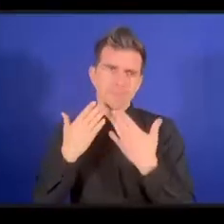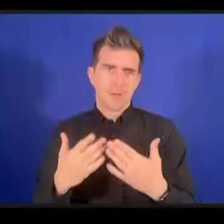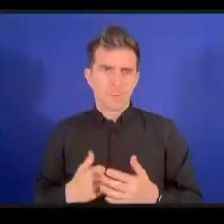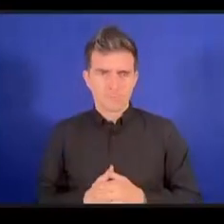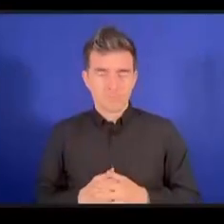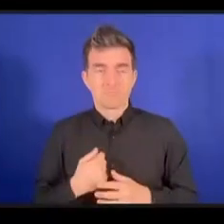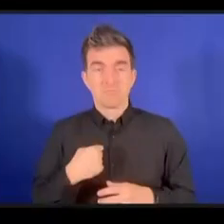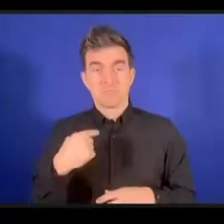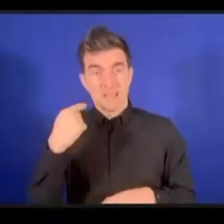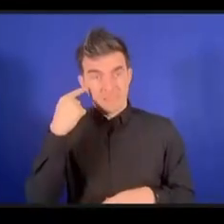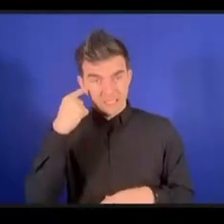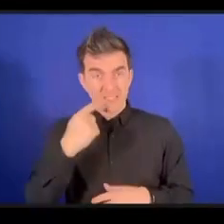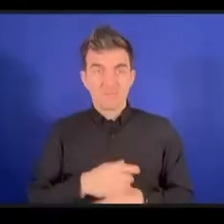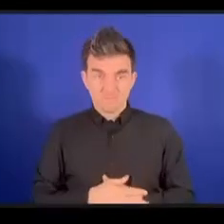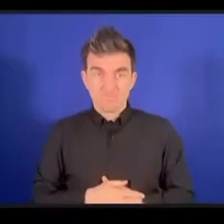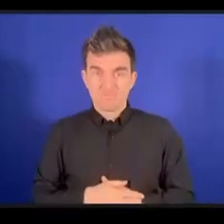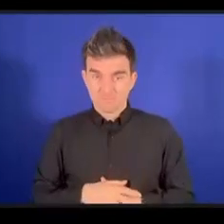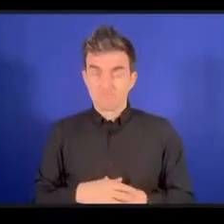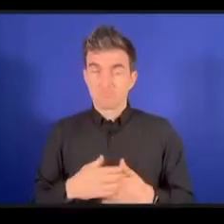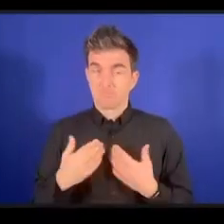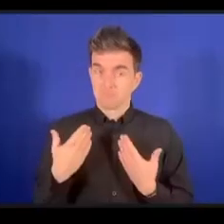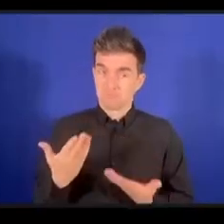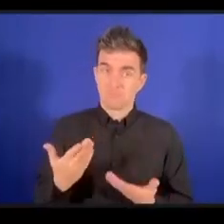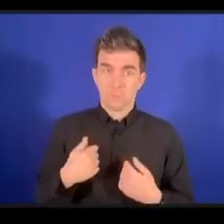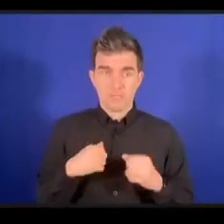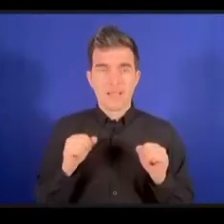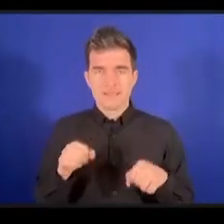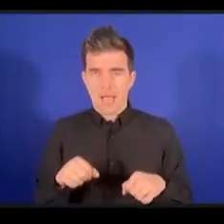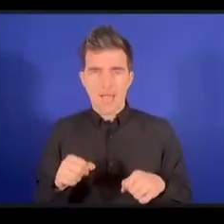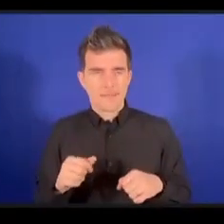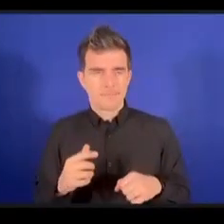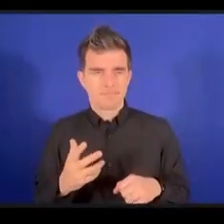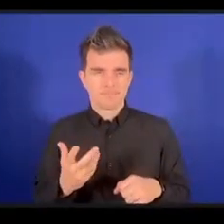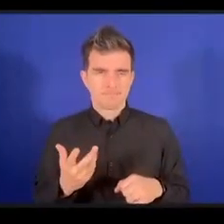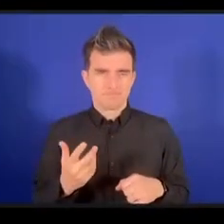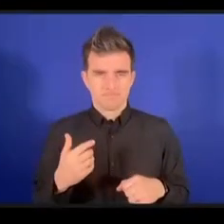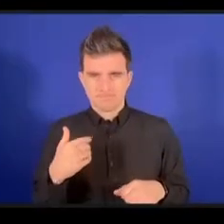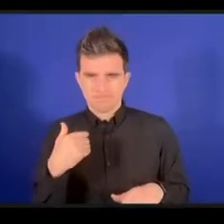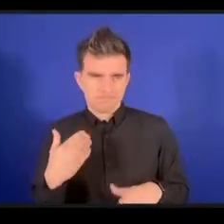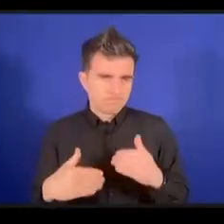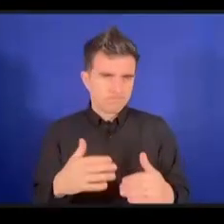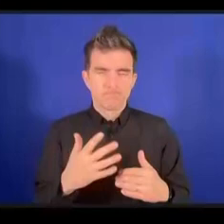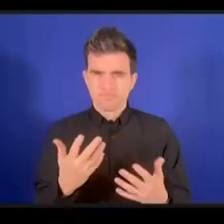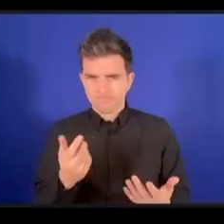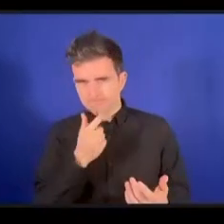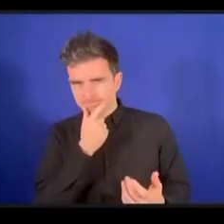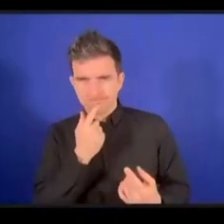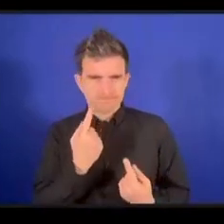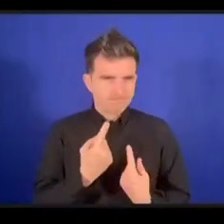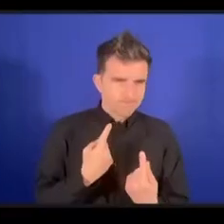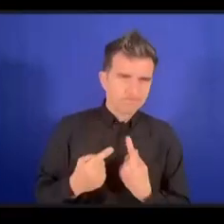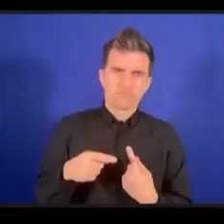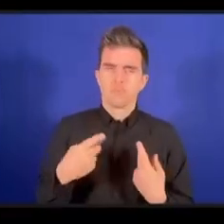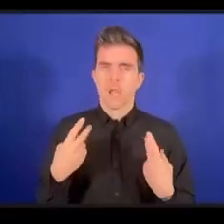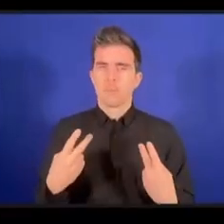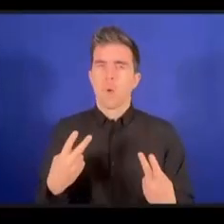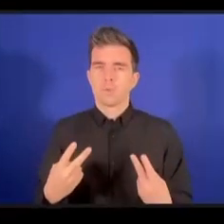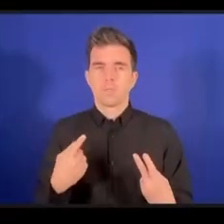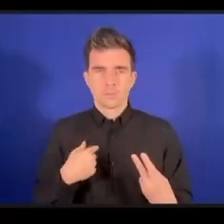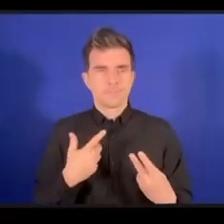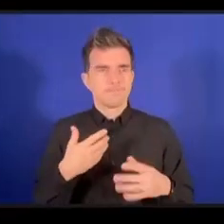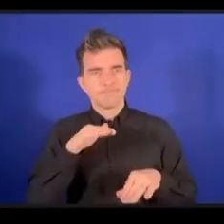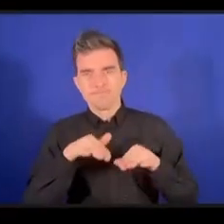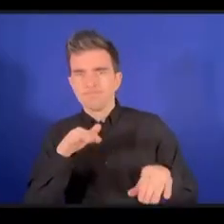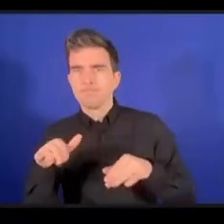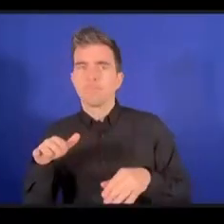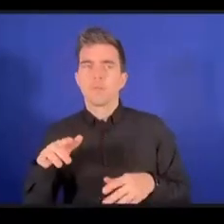Regalos y bien es muy importante que nosotros difundamos estos informes a mucha gente